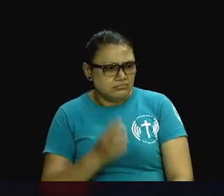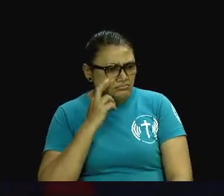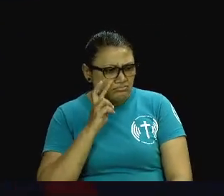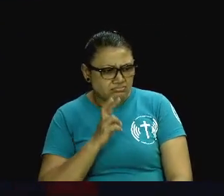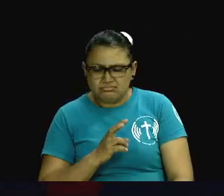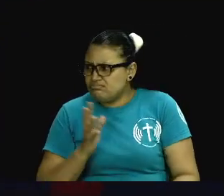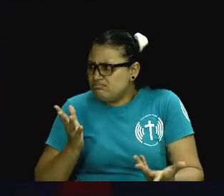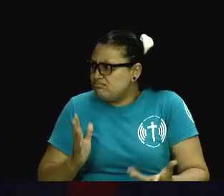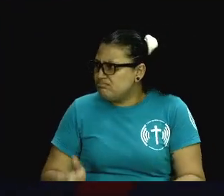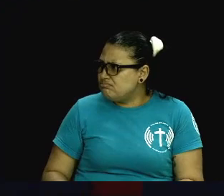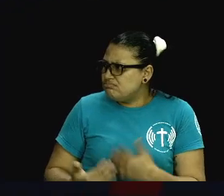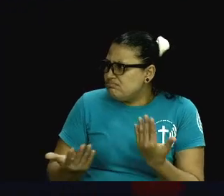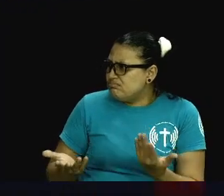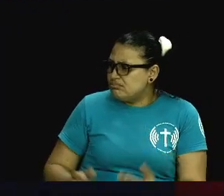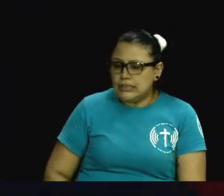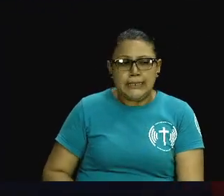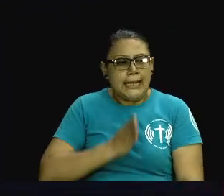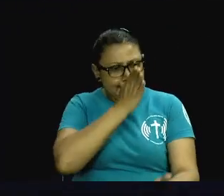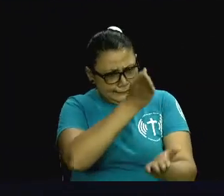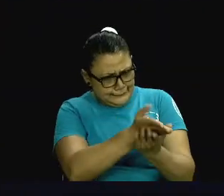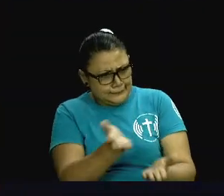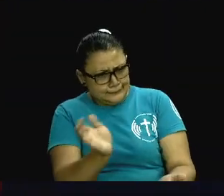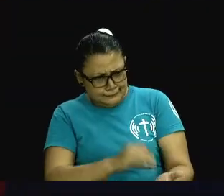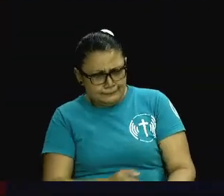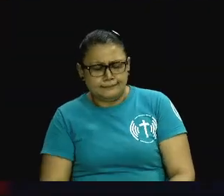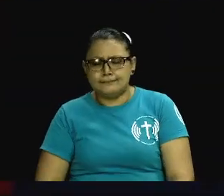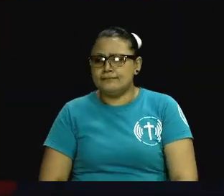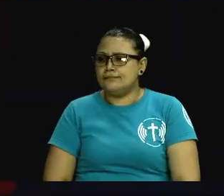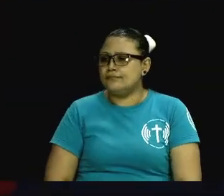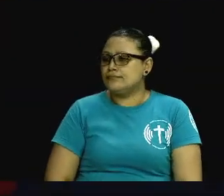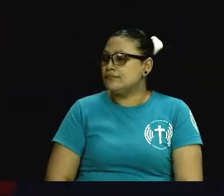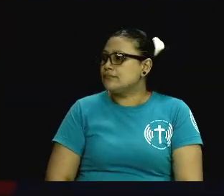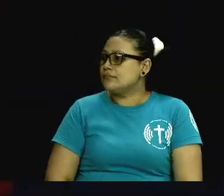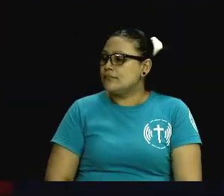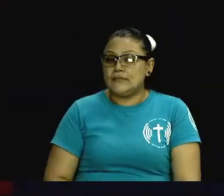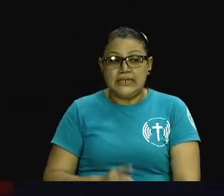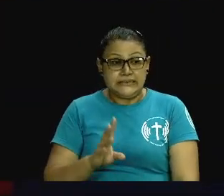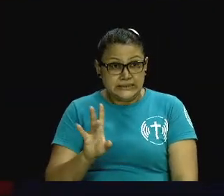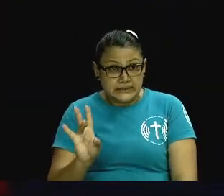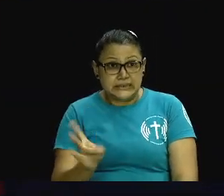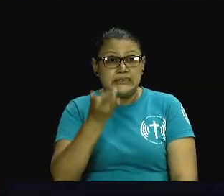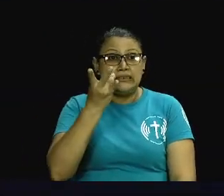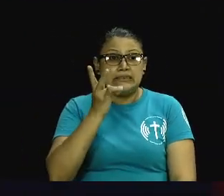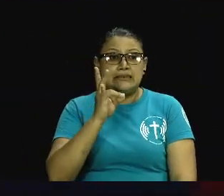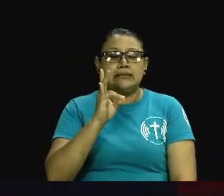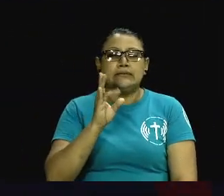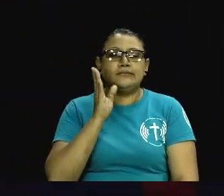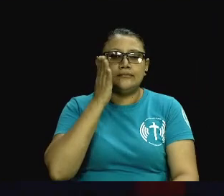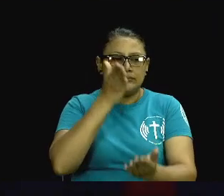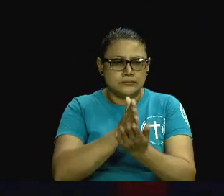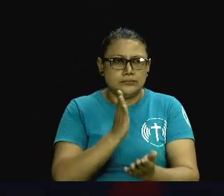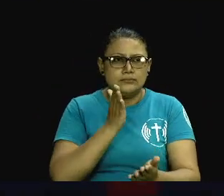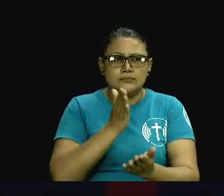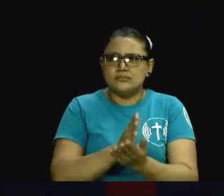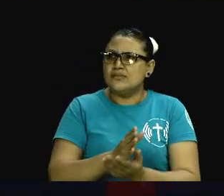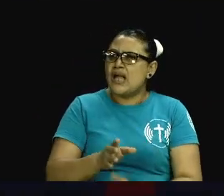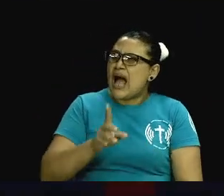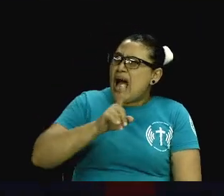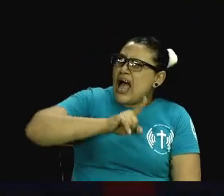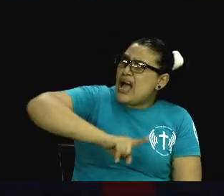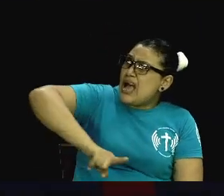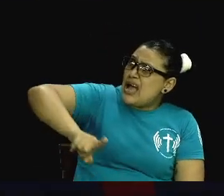anda otra vez a las siete veces que fue y que ves allá